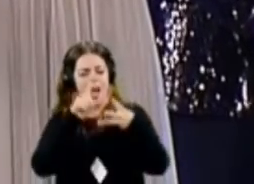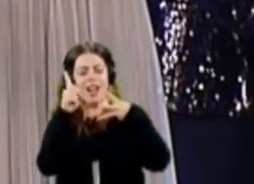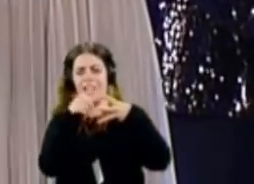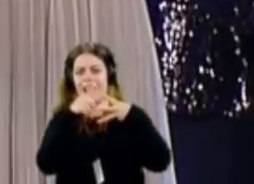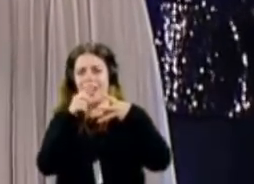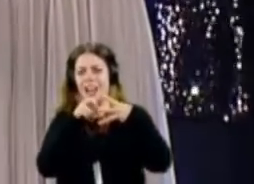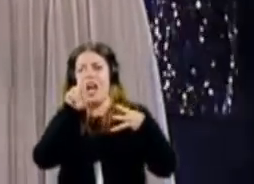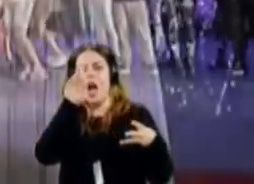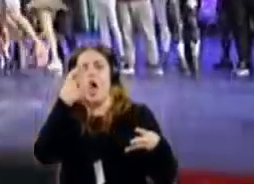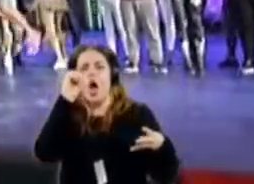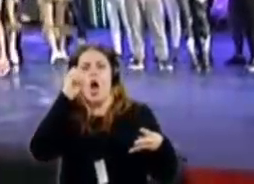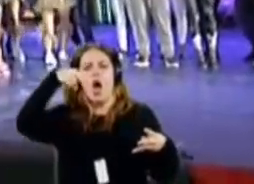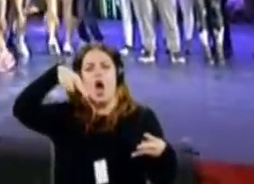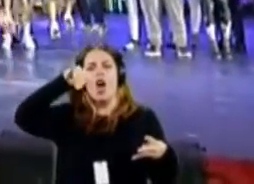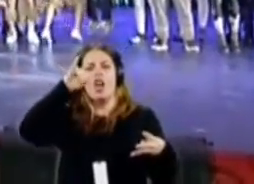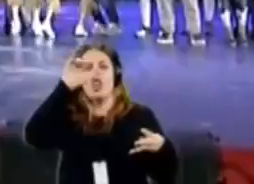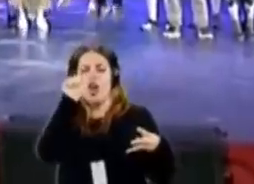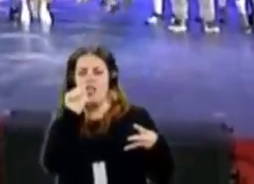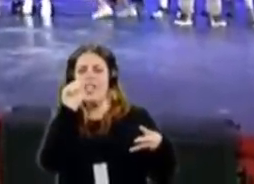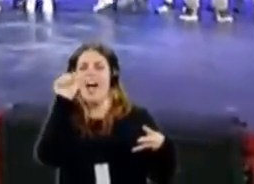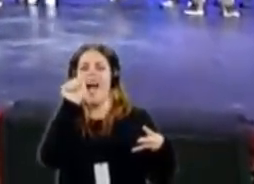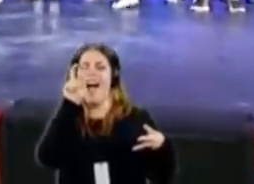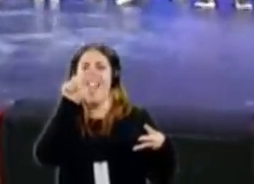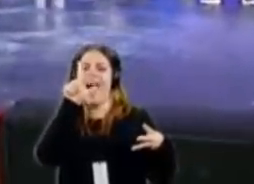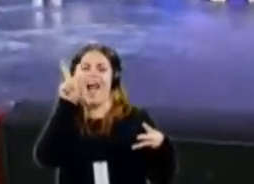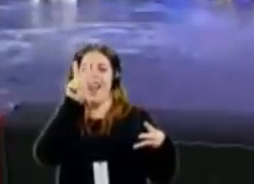¡Ronia Alvarado Cárdenes!